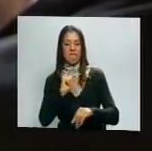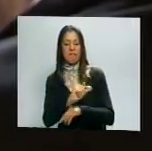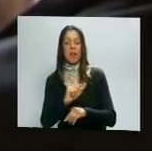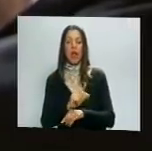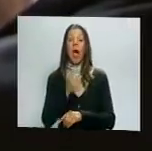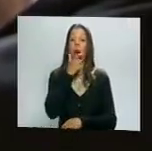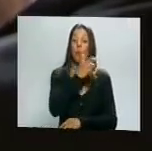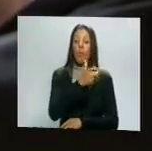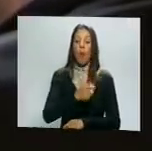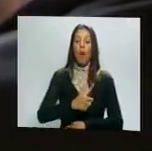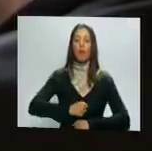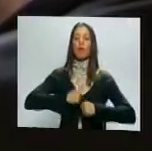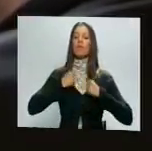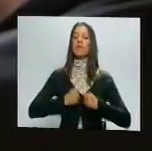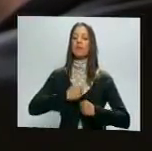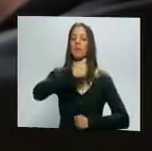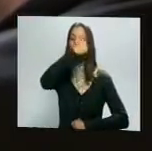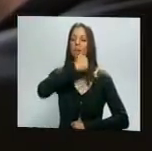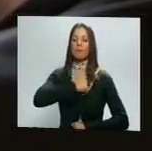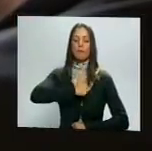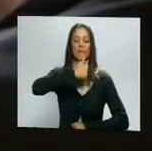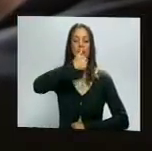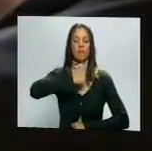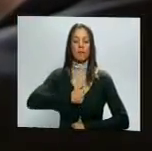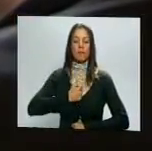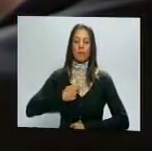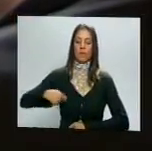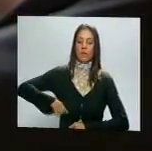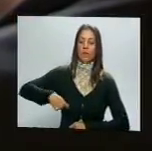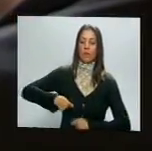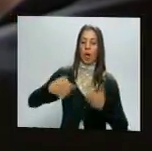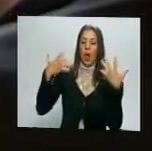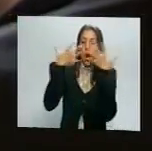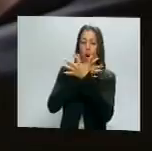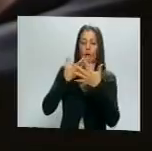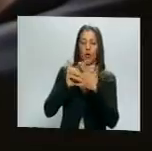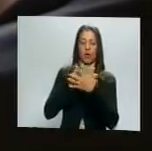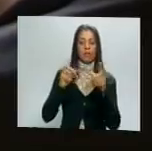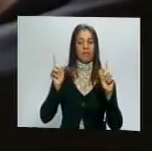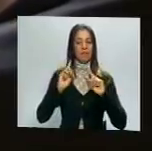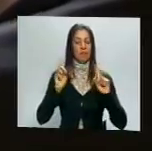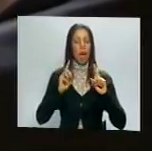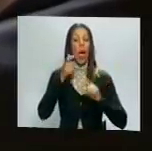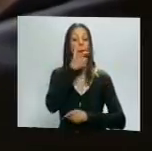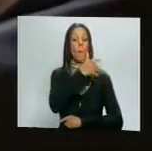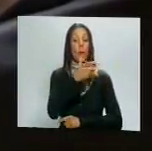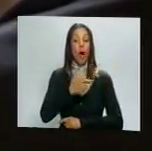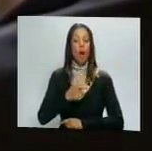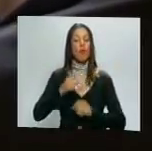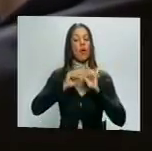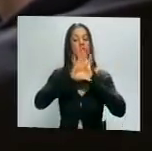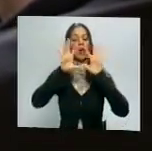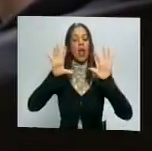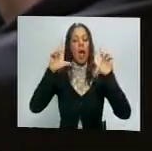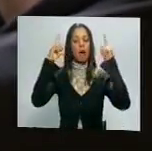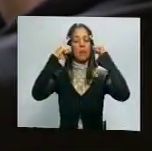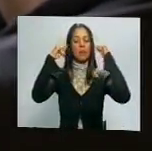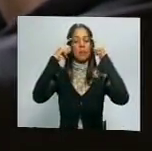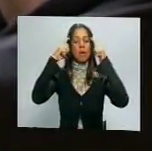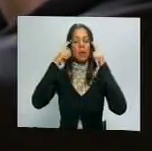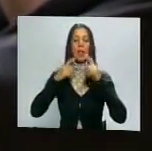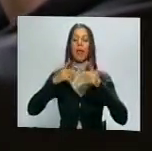dejó chantajear, ni se dejó manipular, ni se dejó confundir, y que el pueblo bien decidido